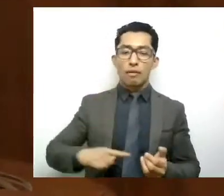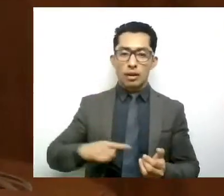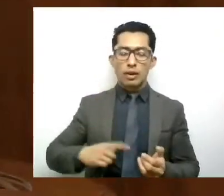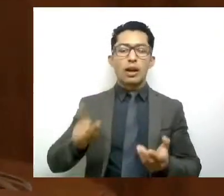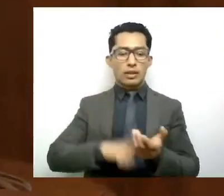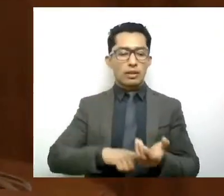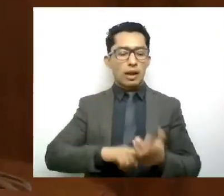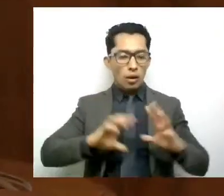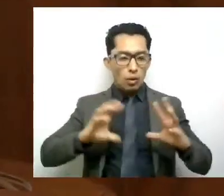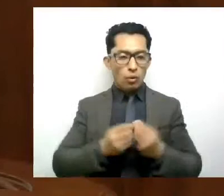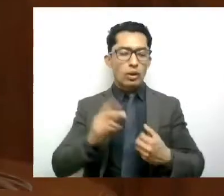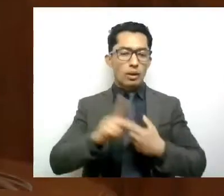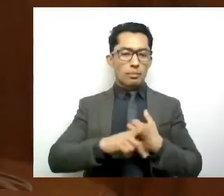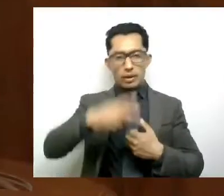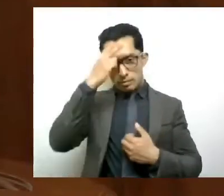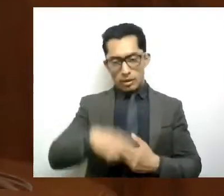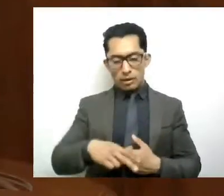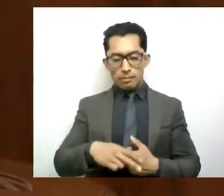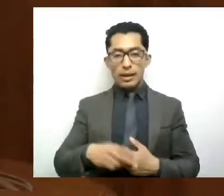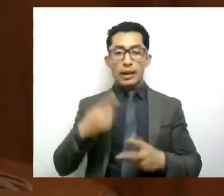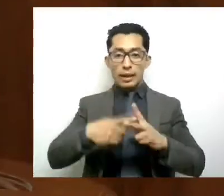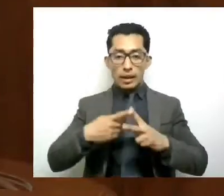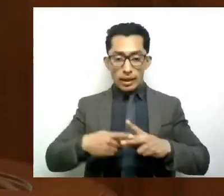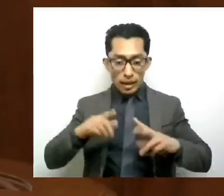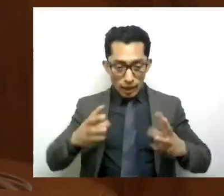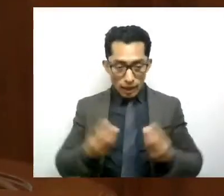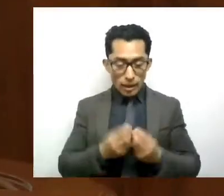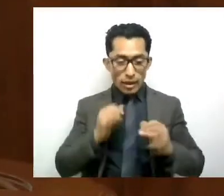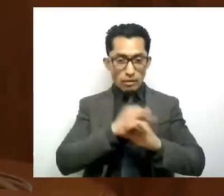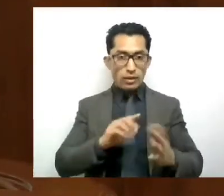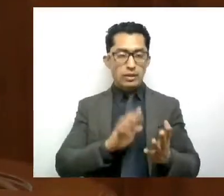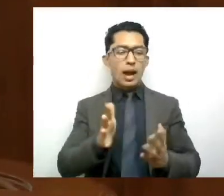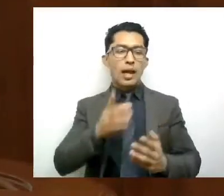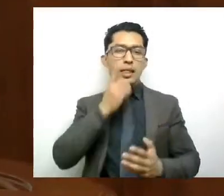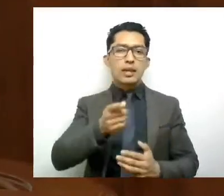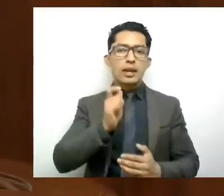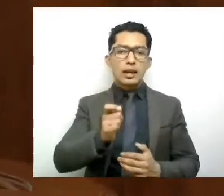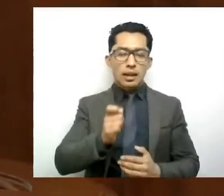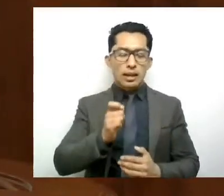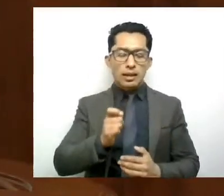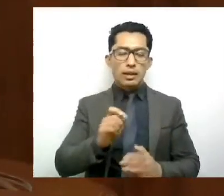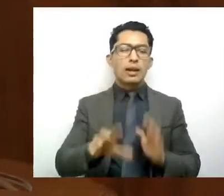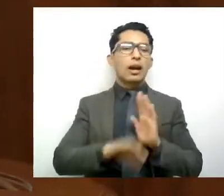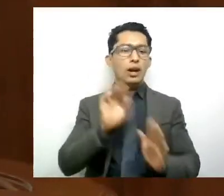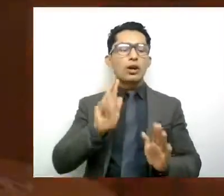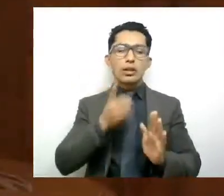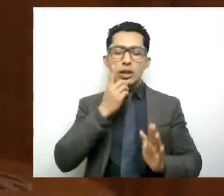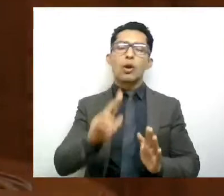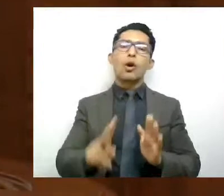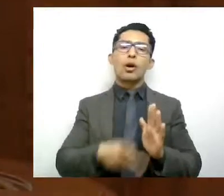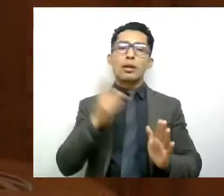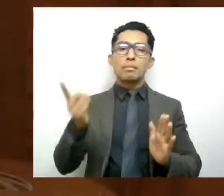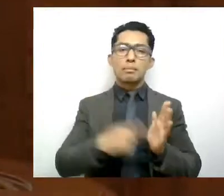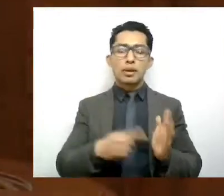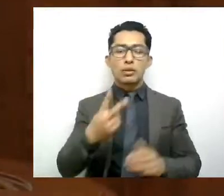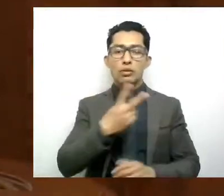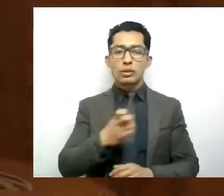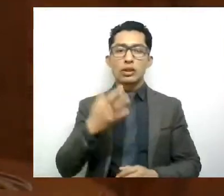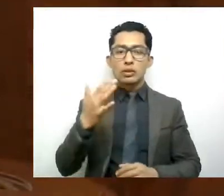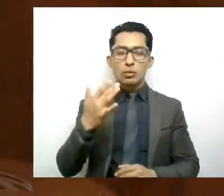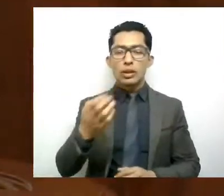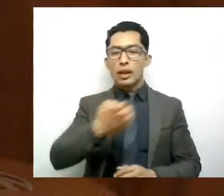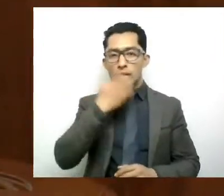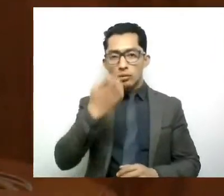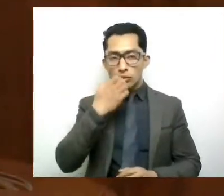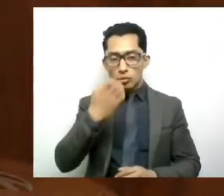país. De estas cifras, como ya lo mencioné, pero lo resalto nuevamente, 1,250 escuelas